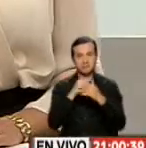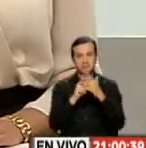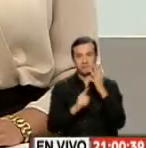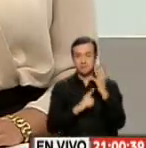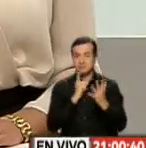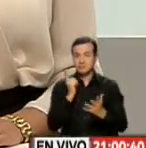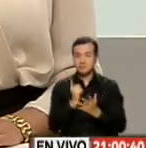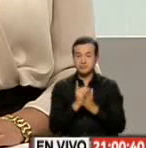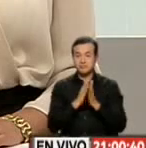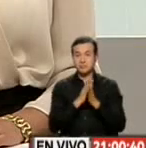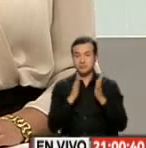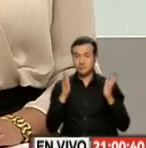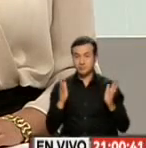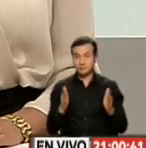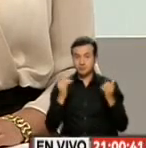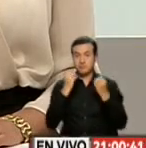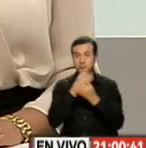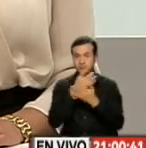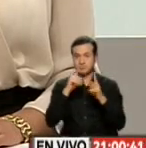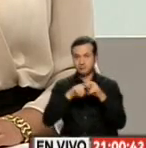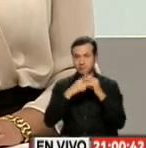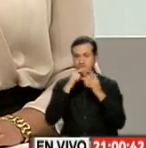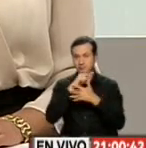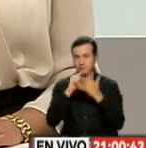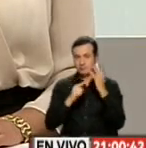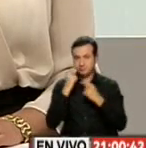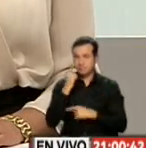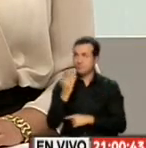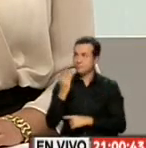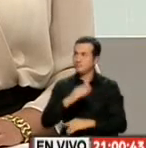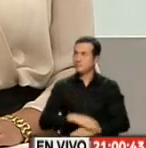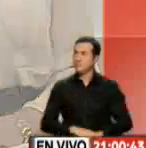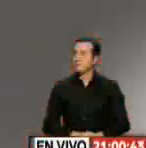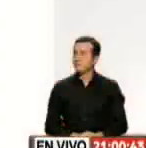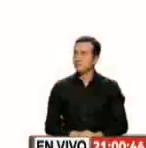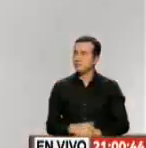destacados durante la jornada. Empezamos por nuestros titulares.